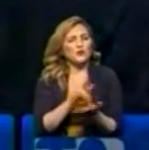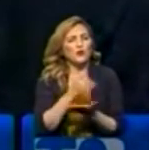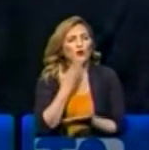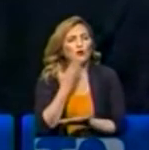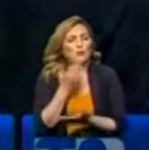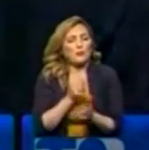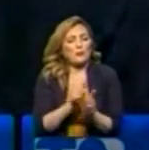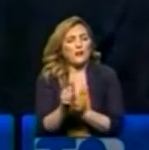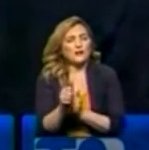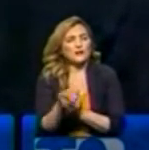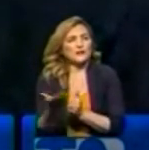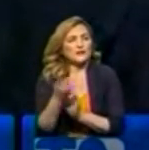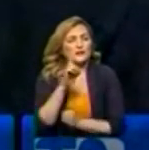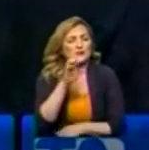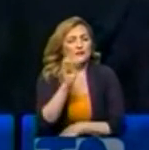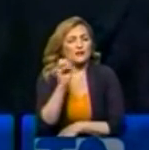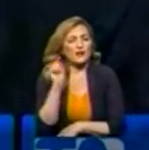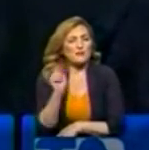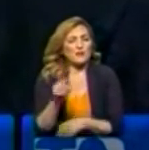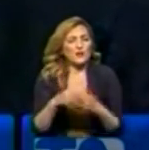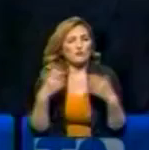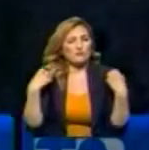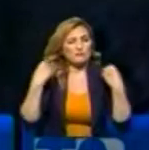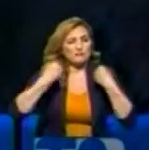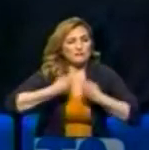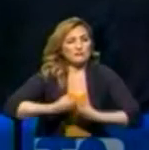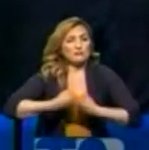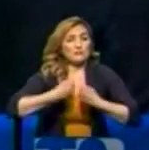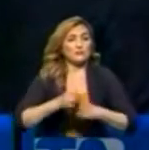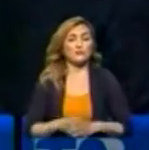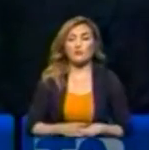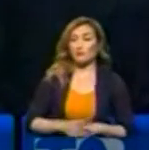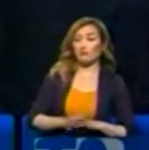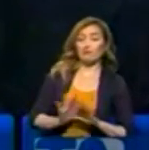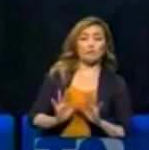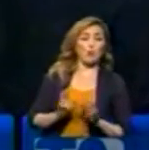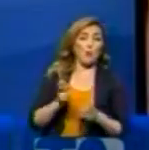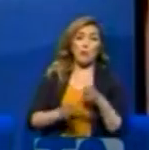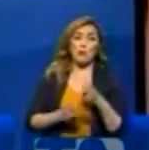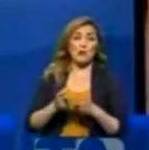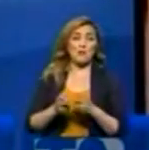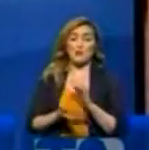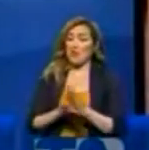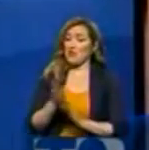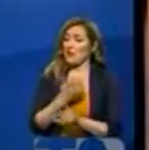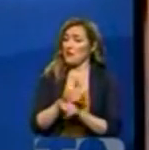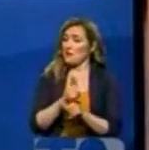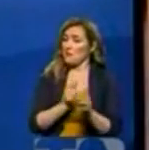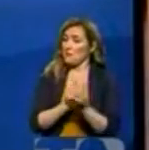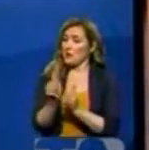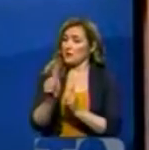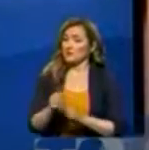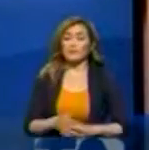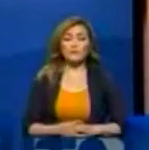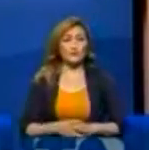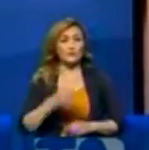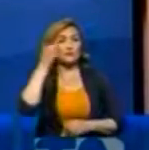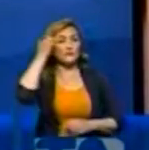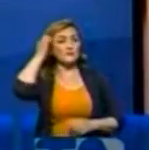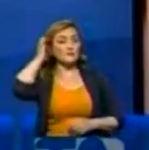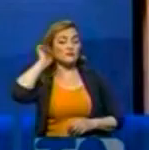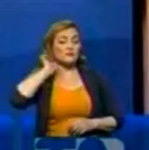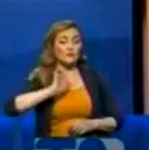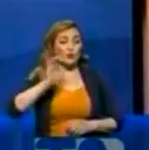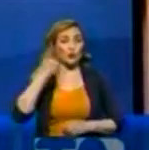aeropuerto con $100,000 en su mochila. Y él ha dicho que no tuvo ningún inconveniente. También en la audiencia desde España,